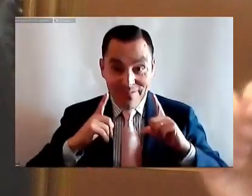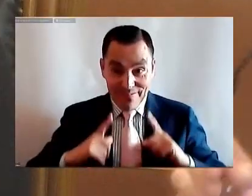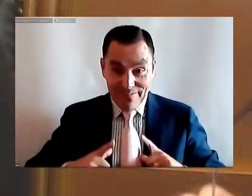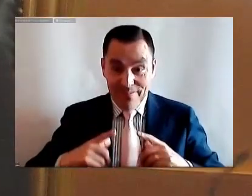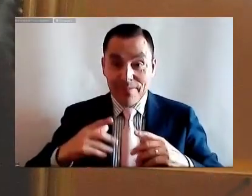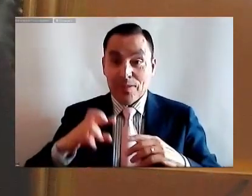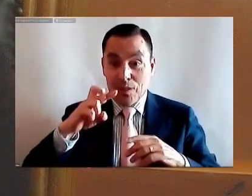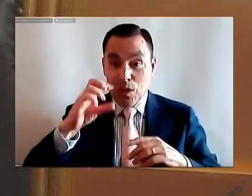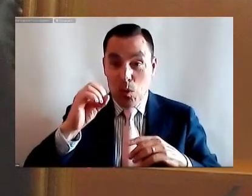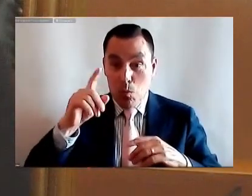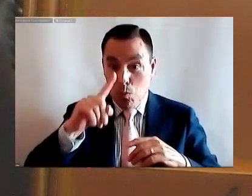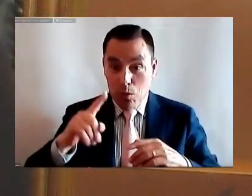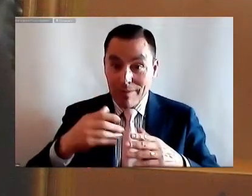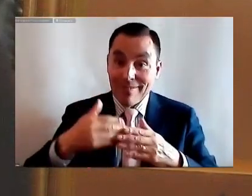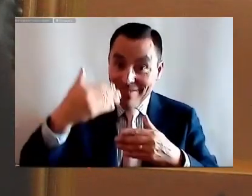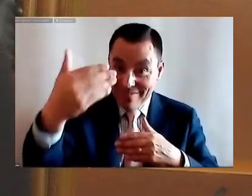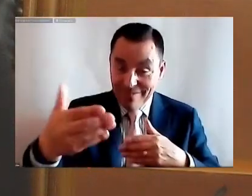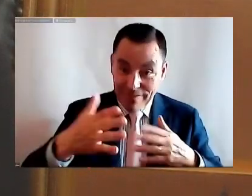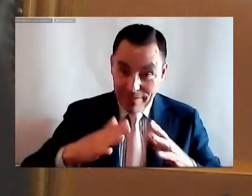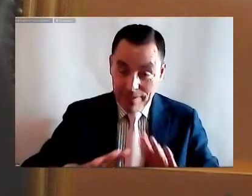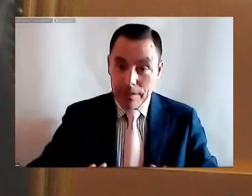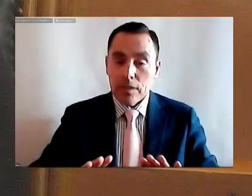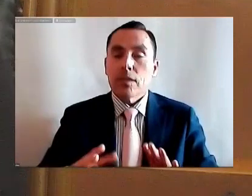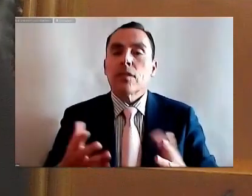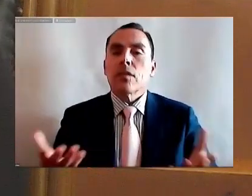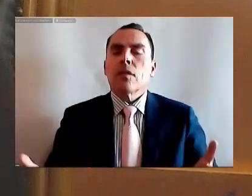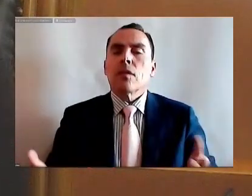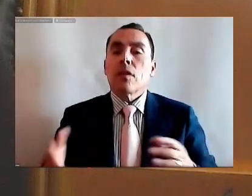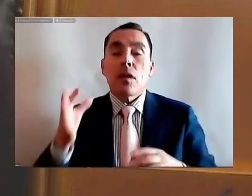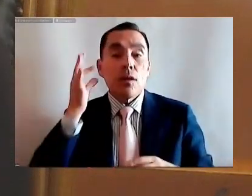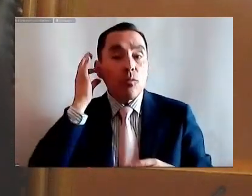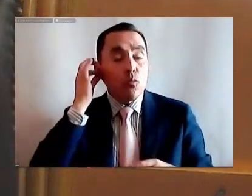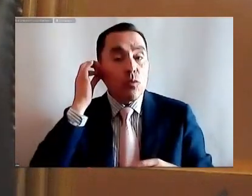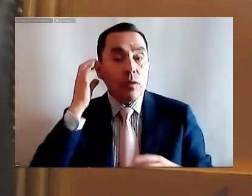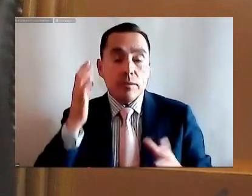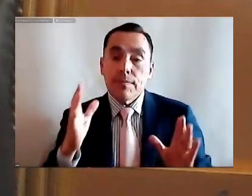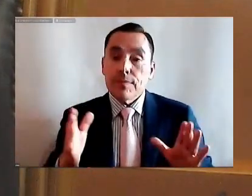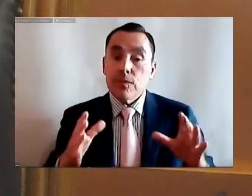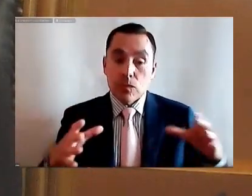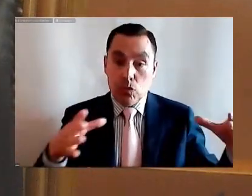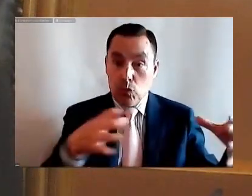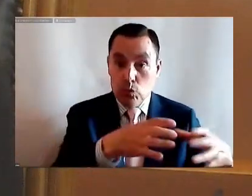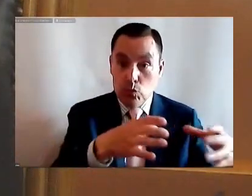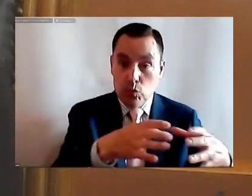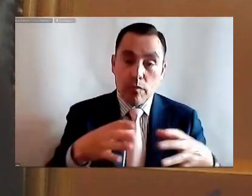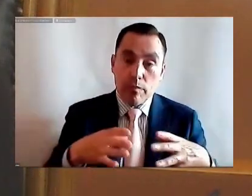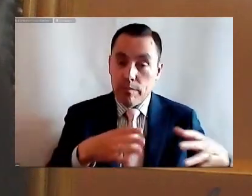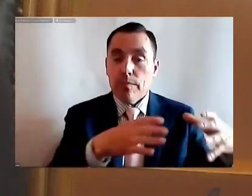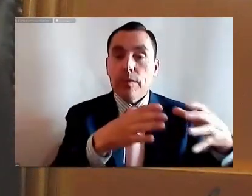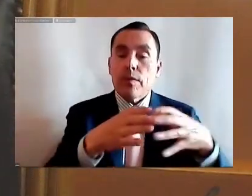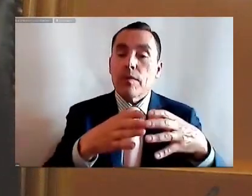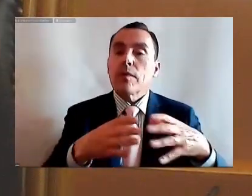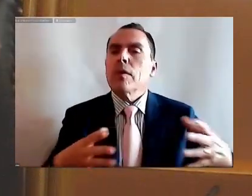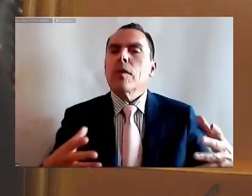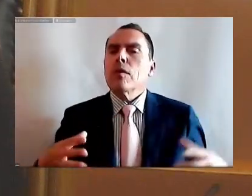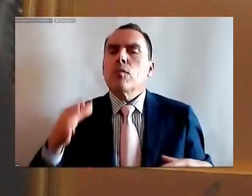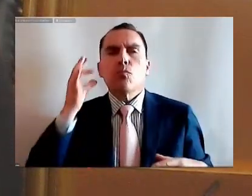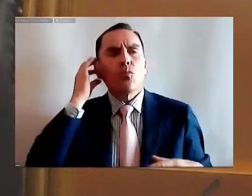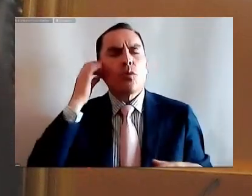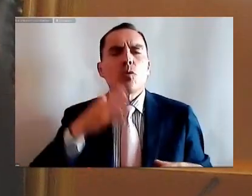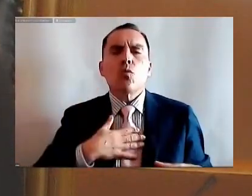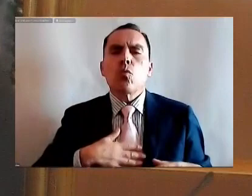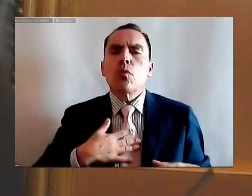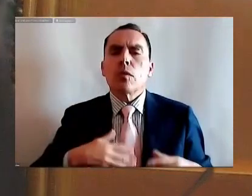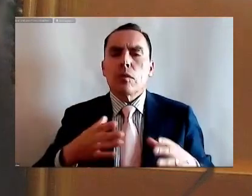una duración bastante razonable. Hay movimientos de mujeres, llamémoslo así, que quieren ampliarlo por distintas